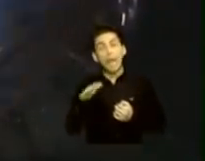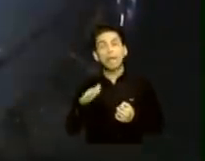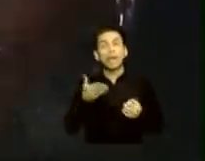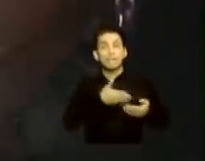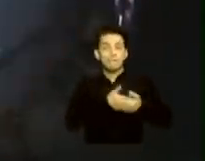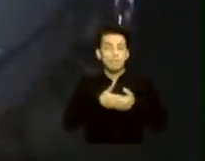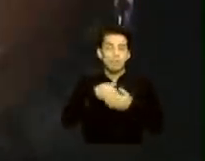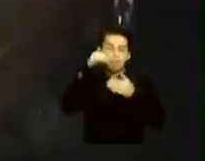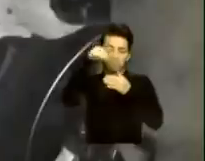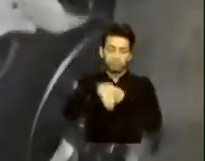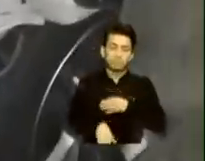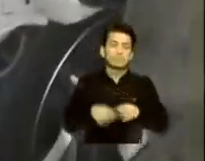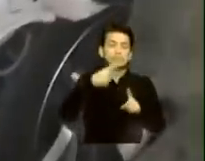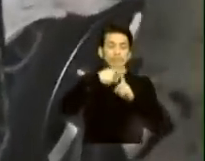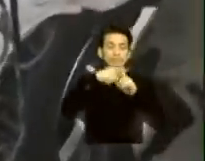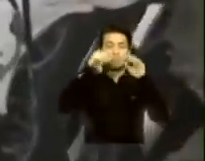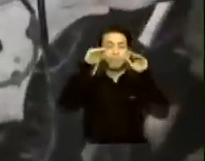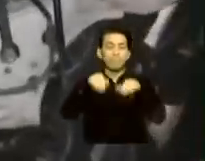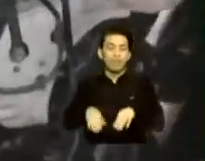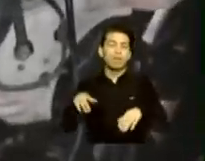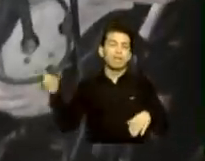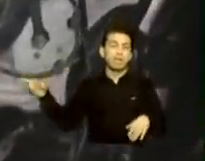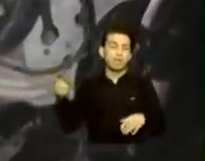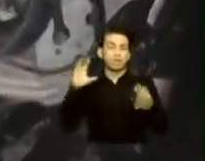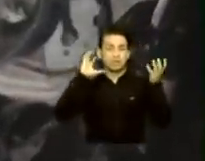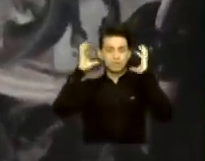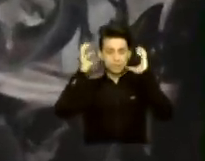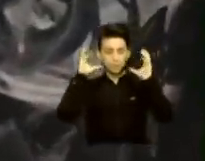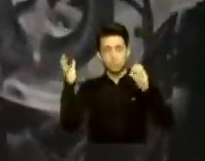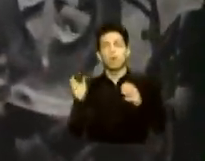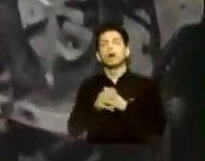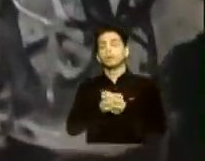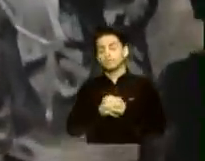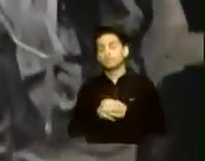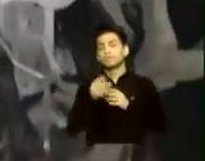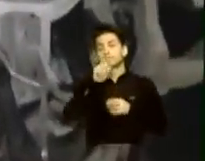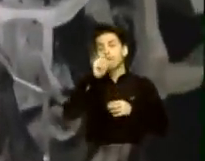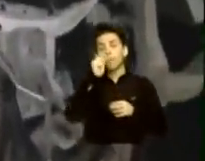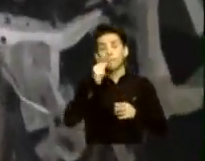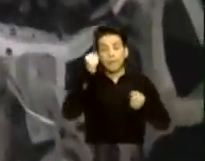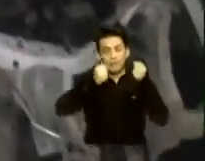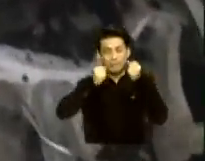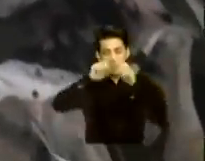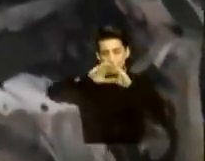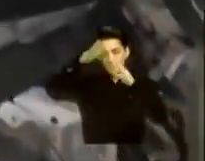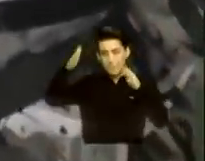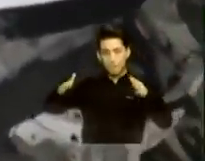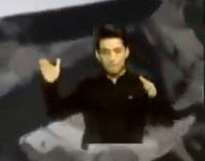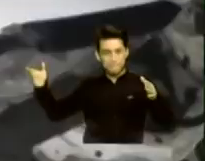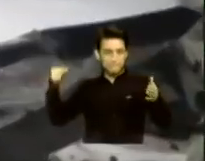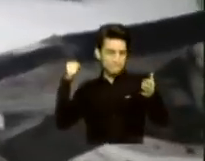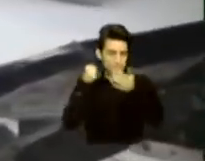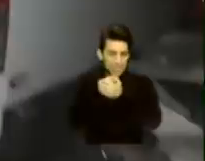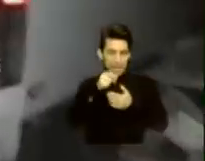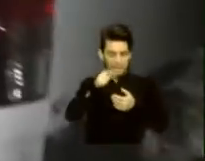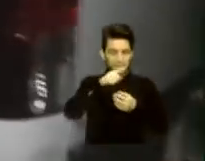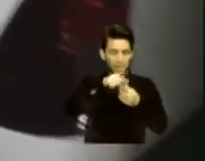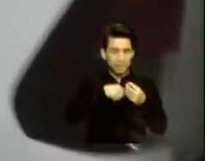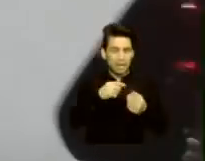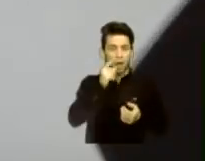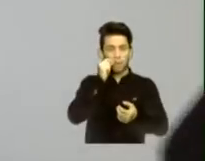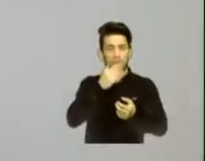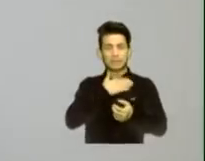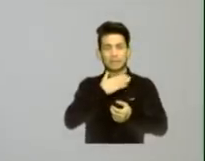el Cementerio General de Chiquimula. En cuanto al conductor del pick-up que impactó a esta familia, Ludwin Cantesa Gastume,